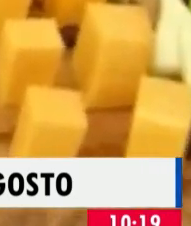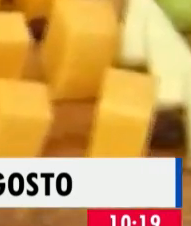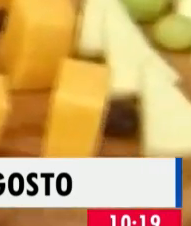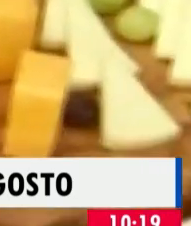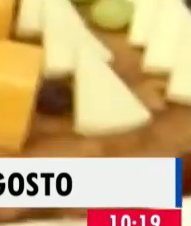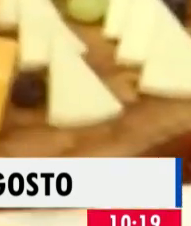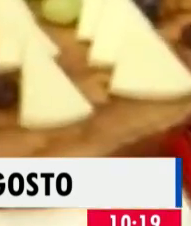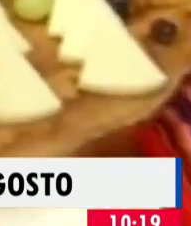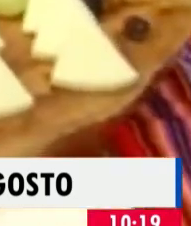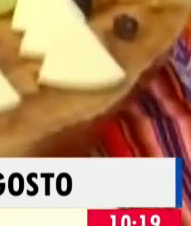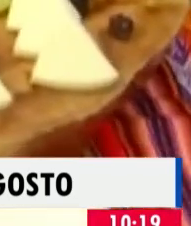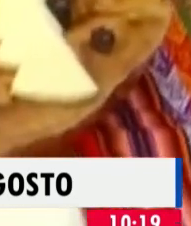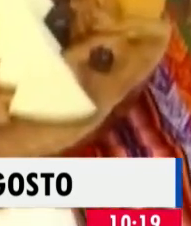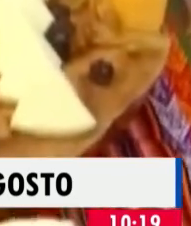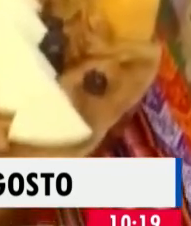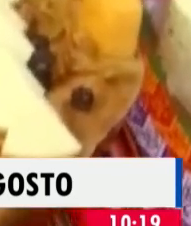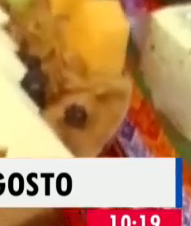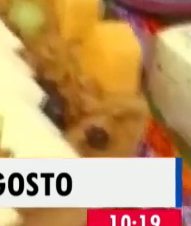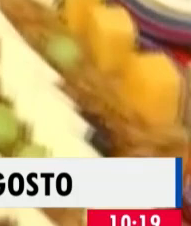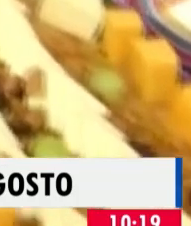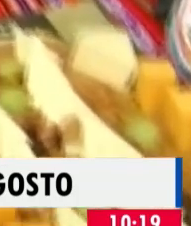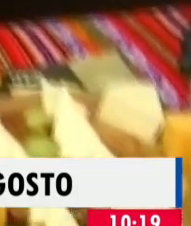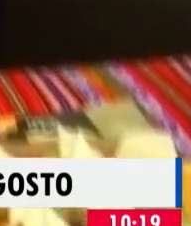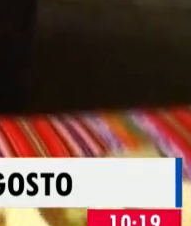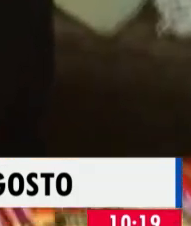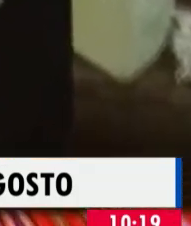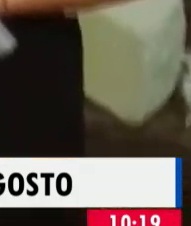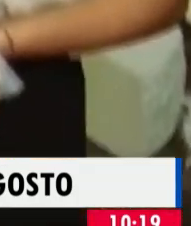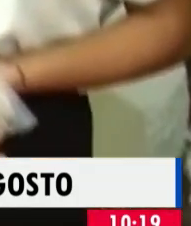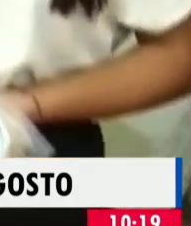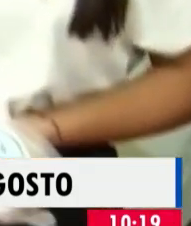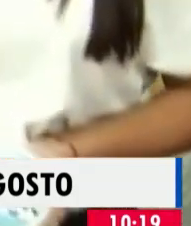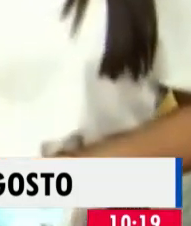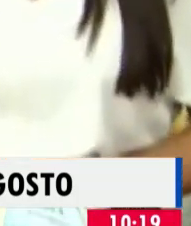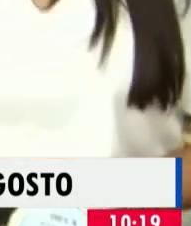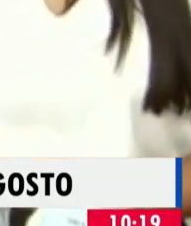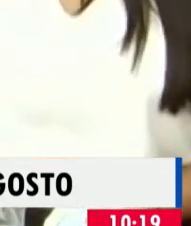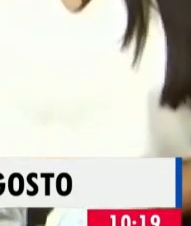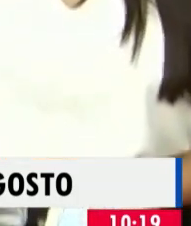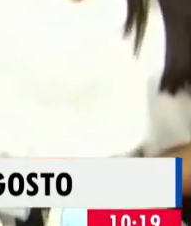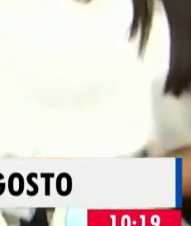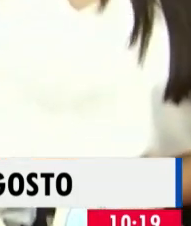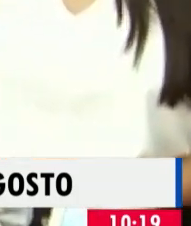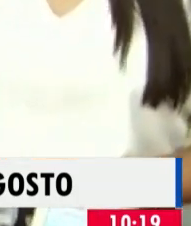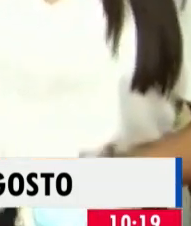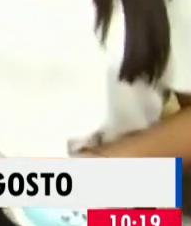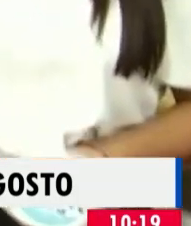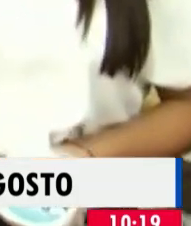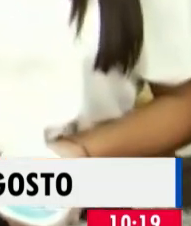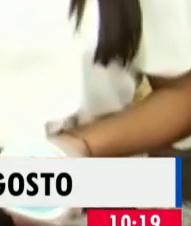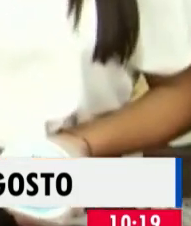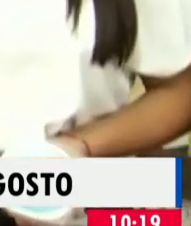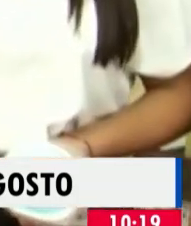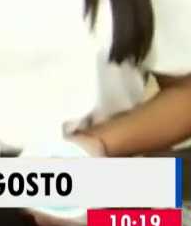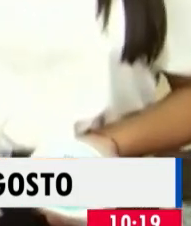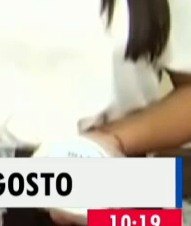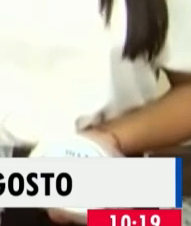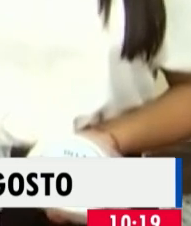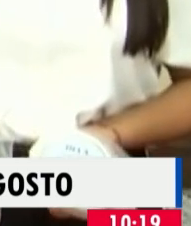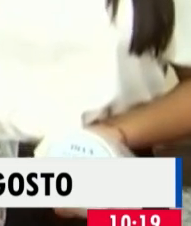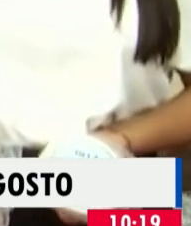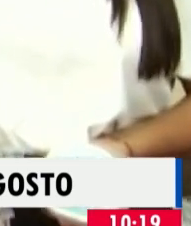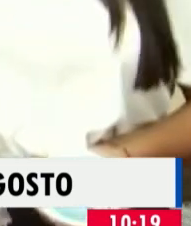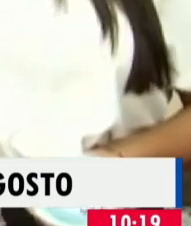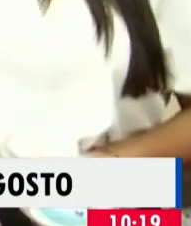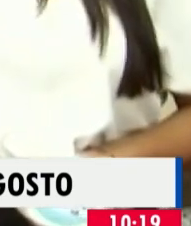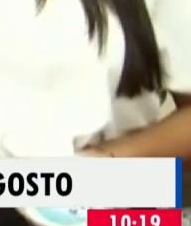Muchísimas gracias Belén entonces esa es la información que tenemos ya lo saben a partir del viernes de la próxima semana se desarrolla el primer la primera edición